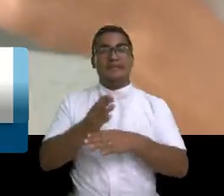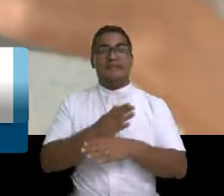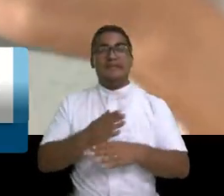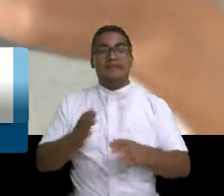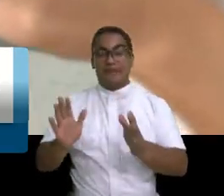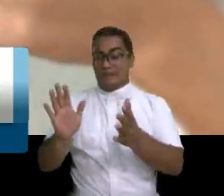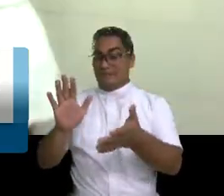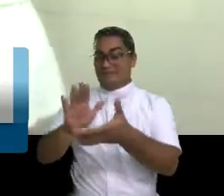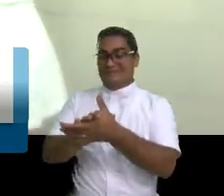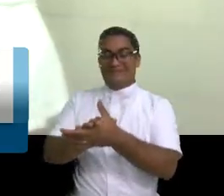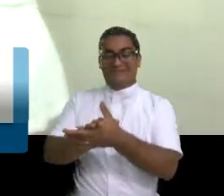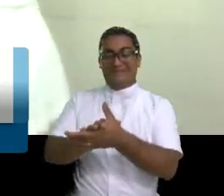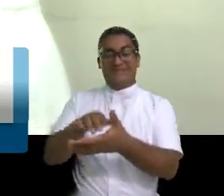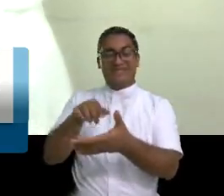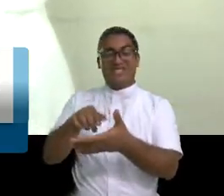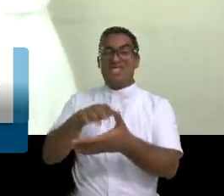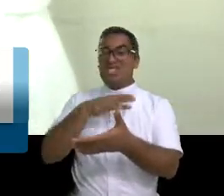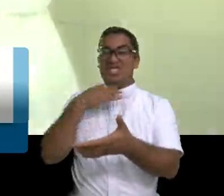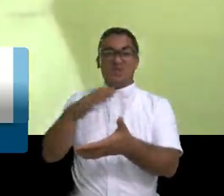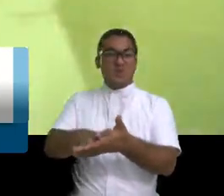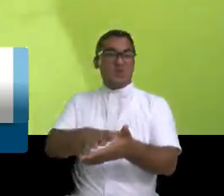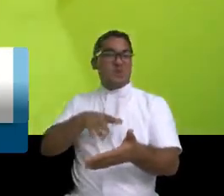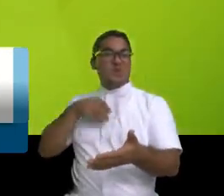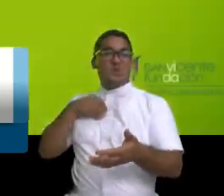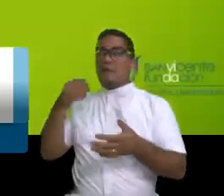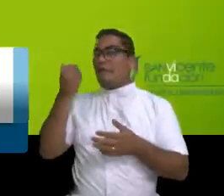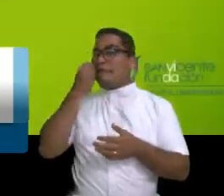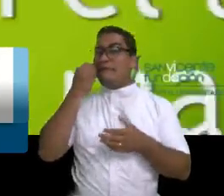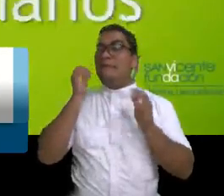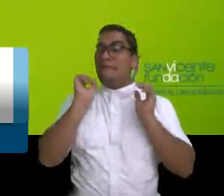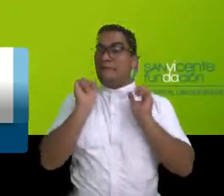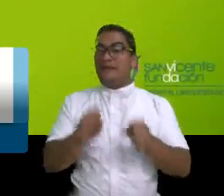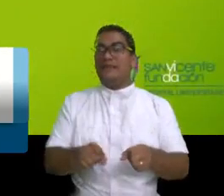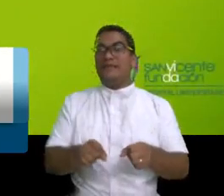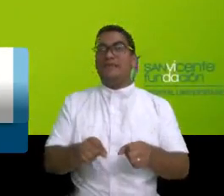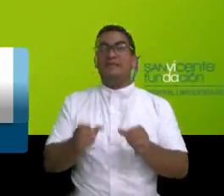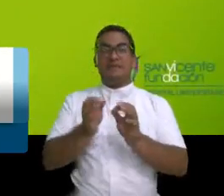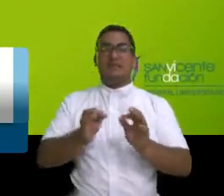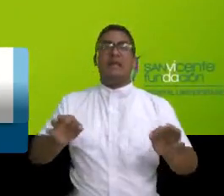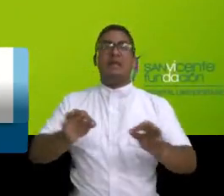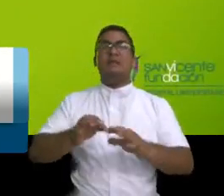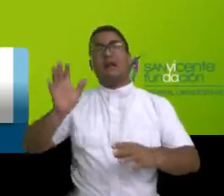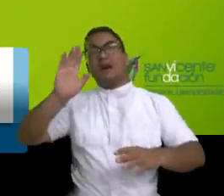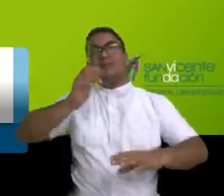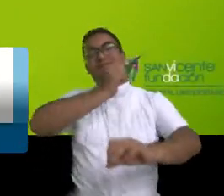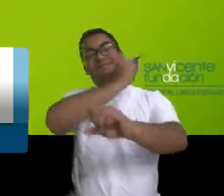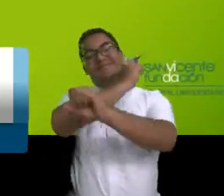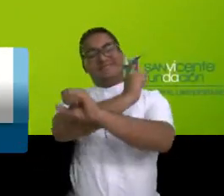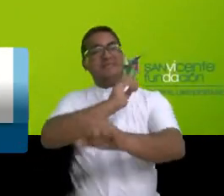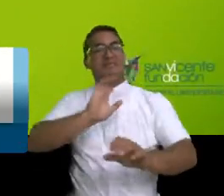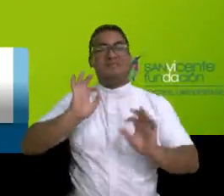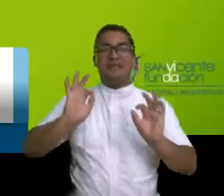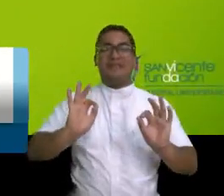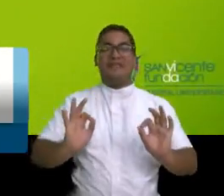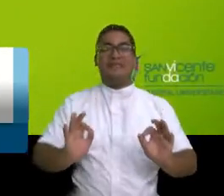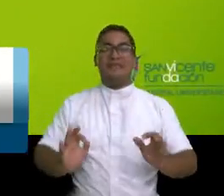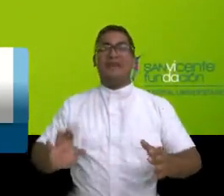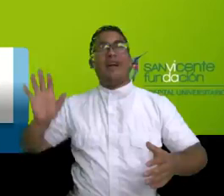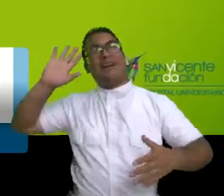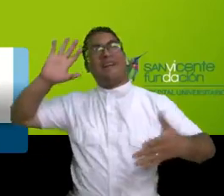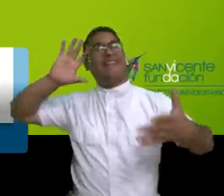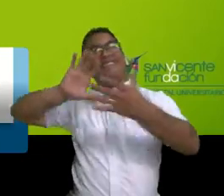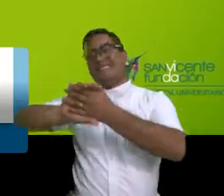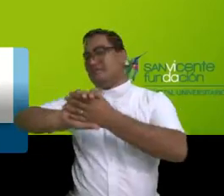las palmas de las manos, que es por ahí donde nosotros nos podemos contaminar. Entonces, nos cuidamos nosotros y cuidamos a nuestra